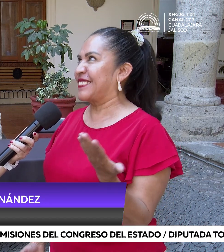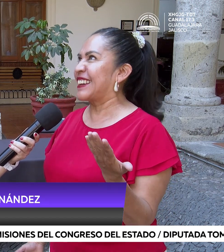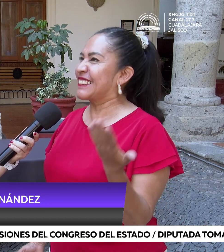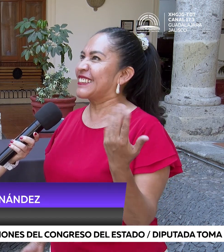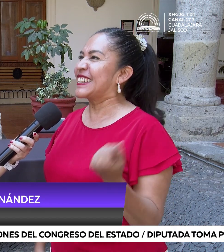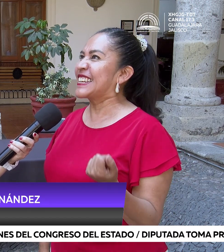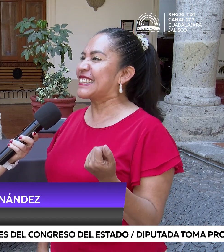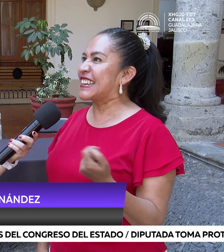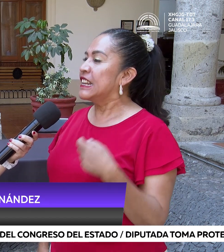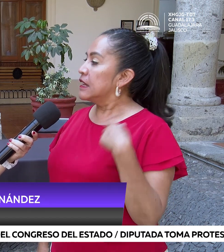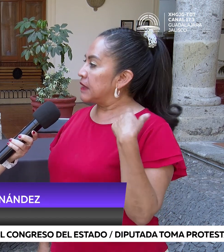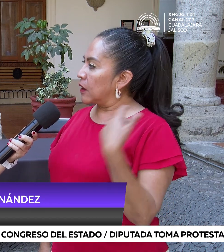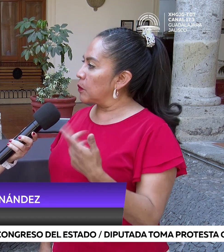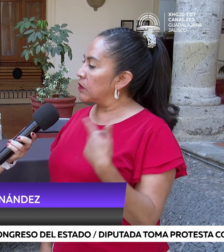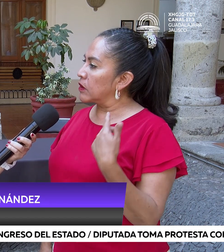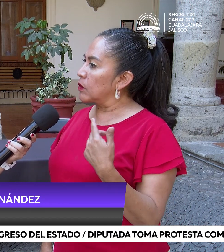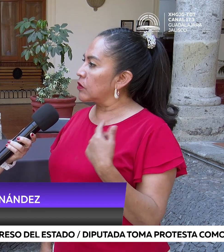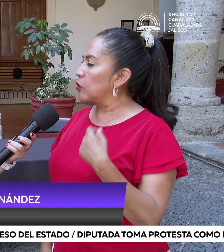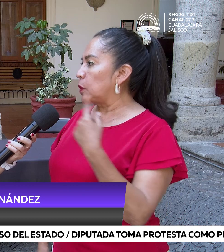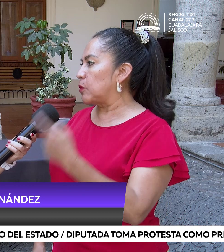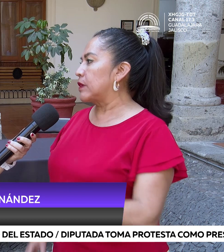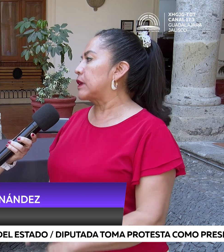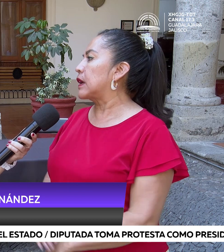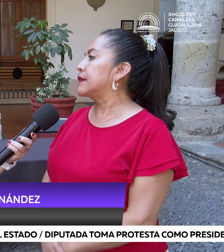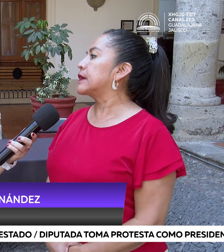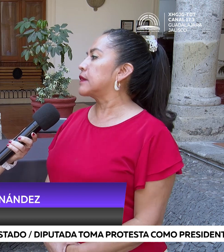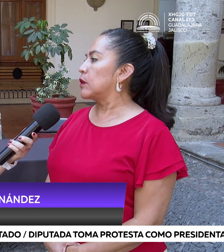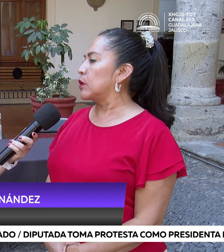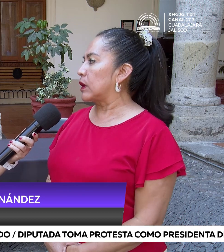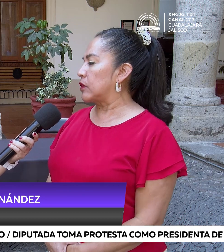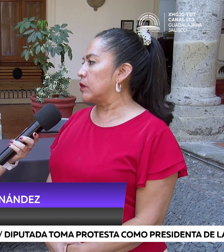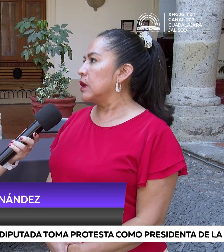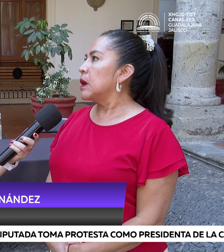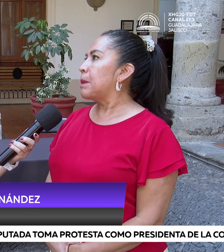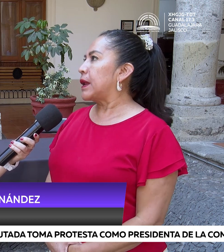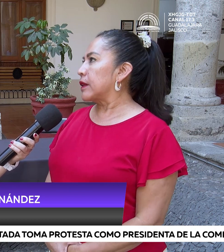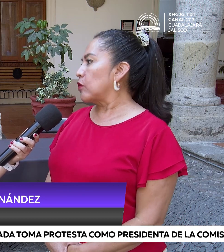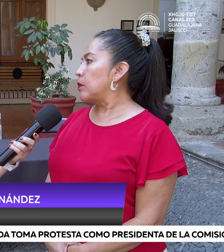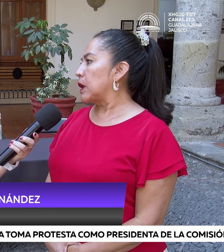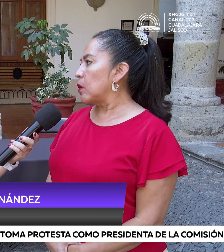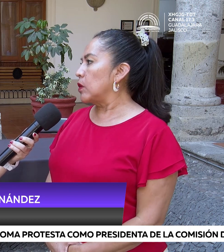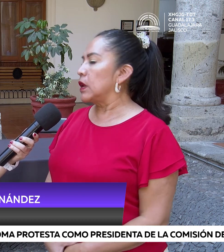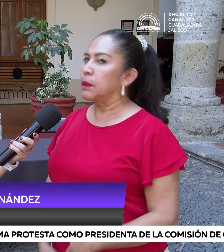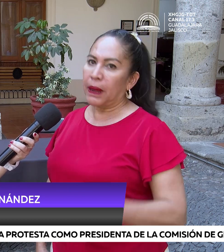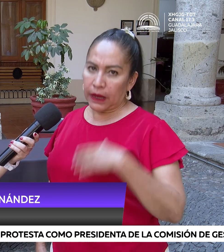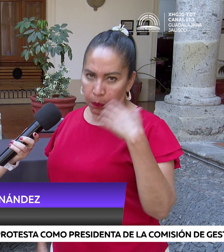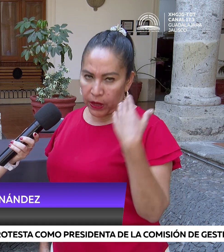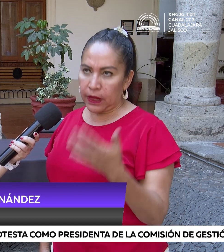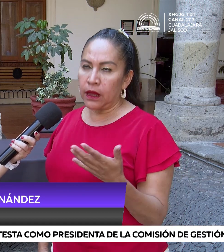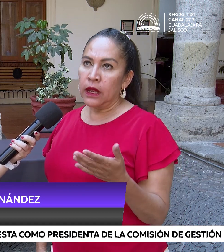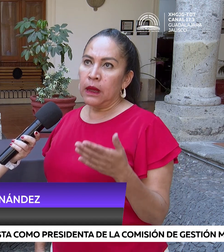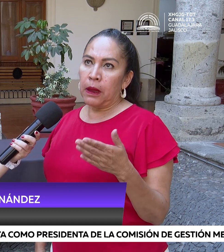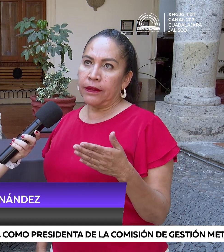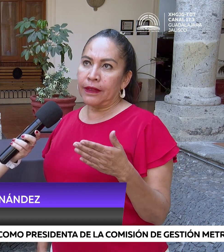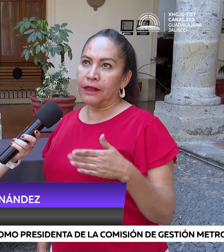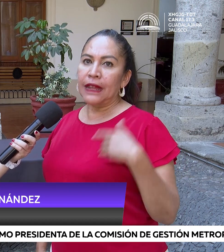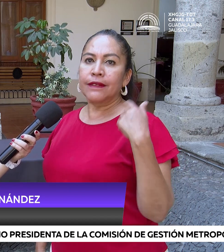en la justicia que se tiene que hacer, de la Comisión de Educación nos podemos acercar al Secretario de Educación para resolverlo con él y para que